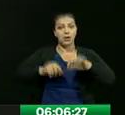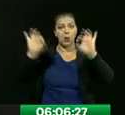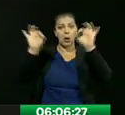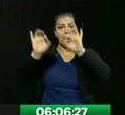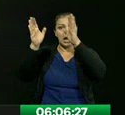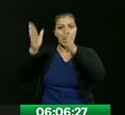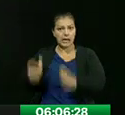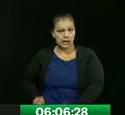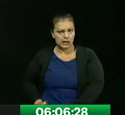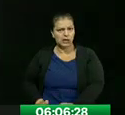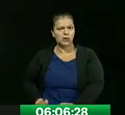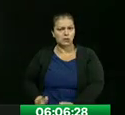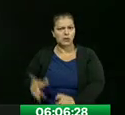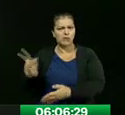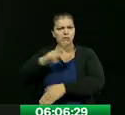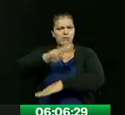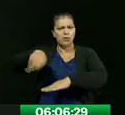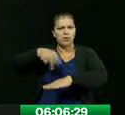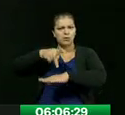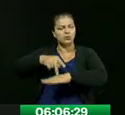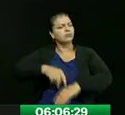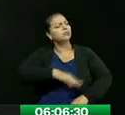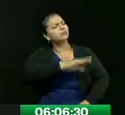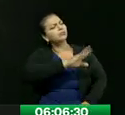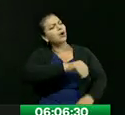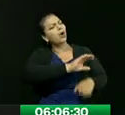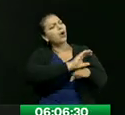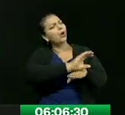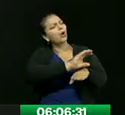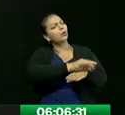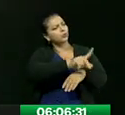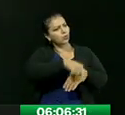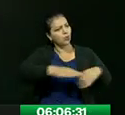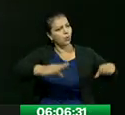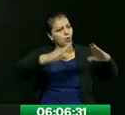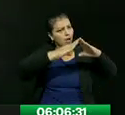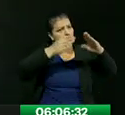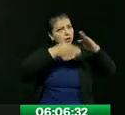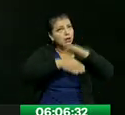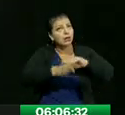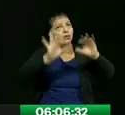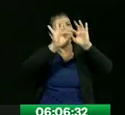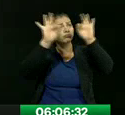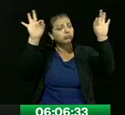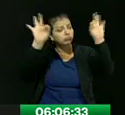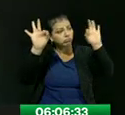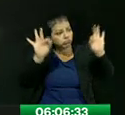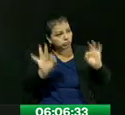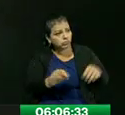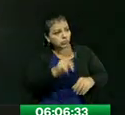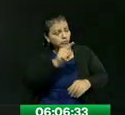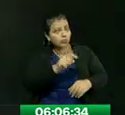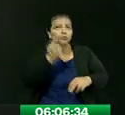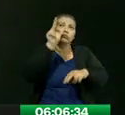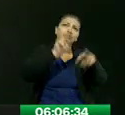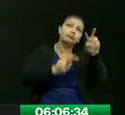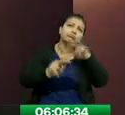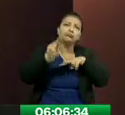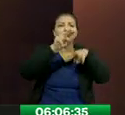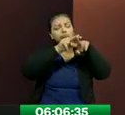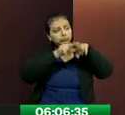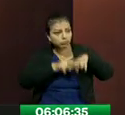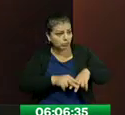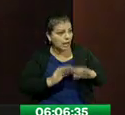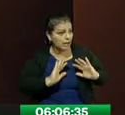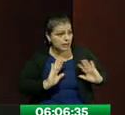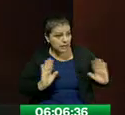¿Ah, ¿qué? ¿Y eso se revisa? Y eso ya estaba ahí. ¿Ah? Sí, sale corriente. Me dice, tú pintas, tú arreglas, tú cambias los muebles, todo,